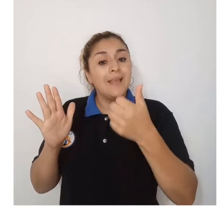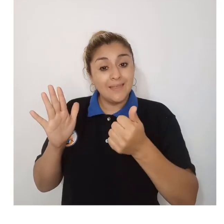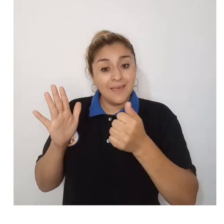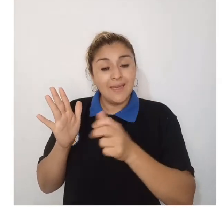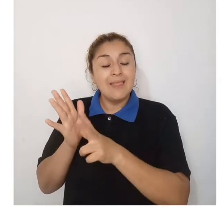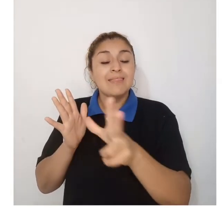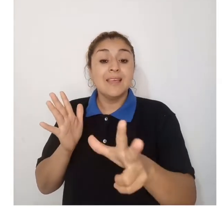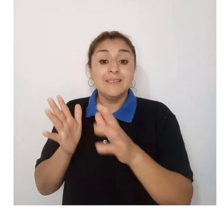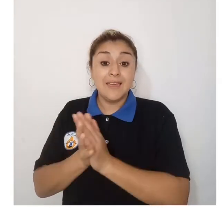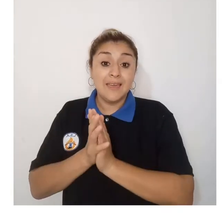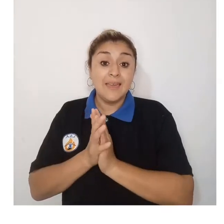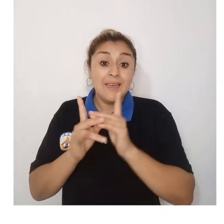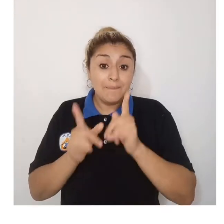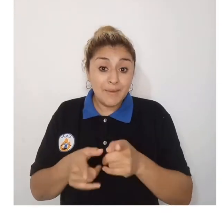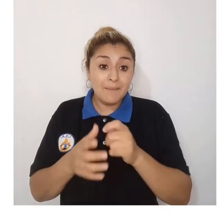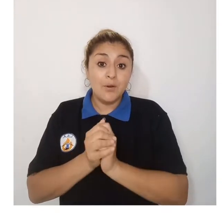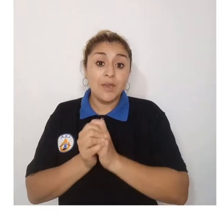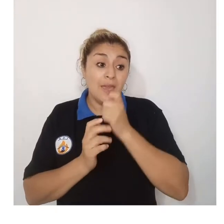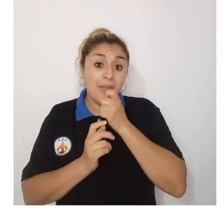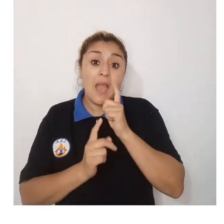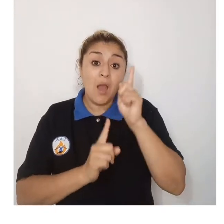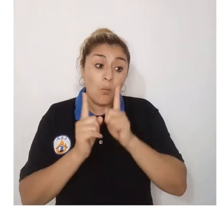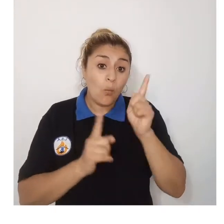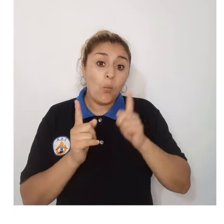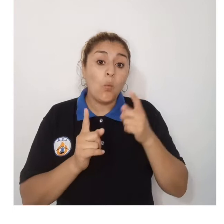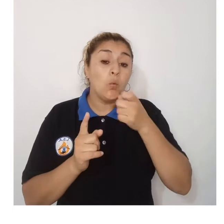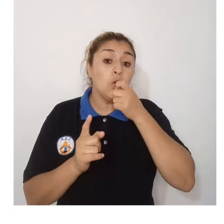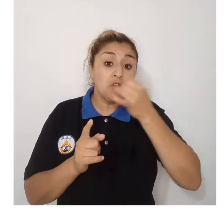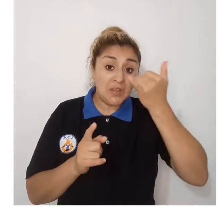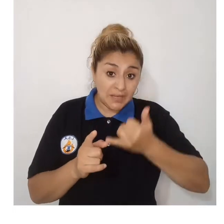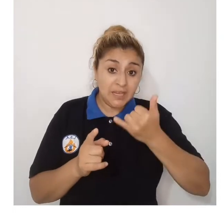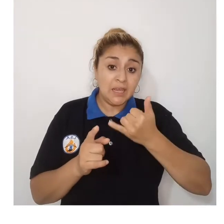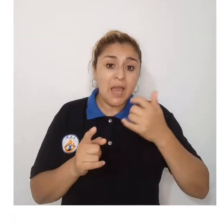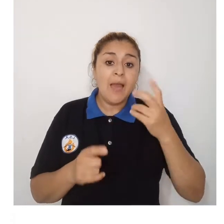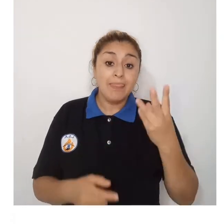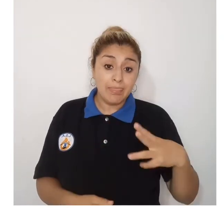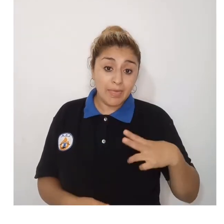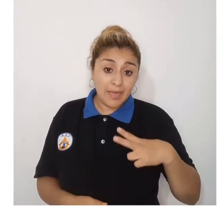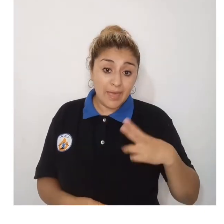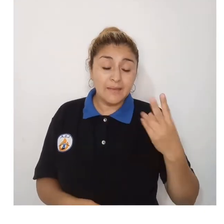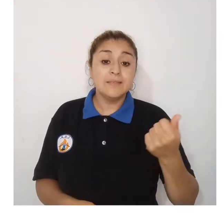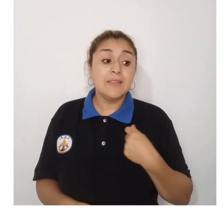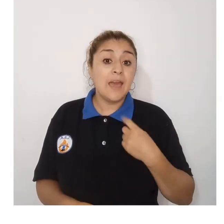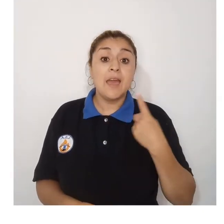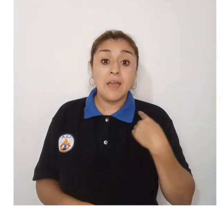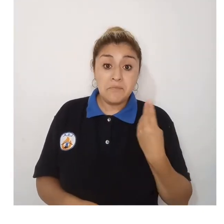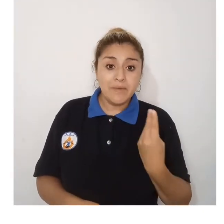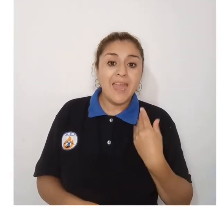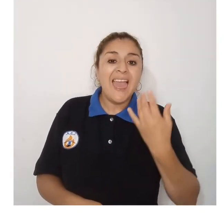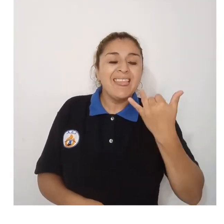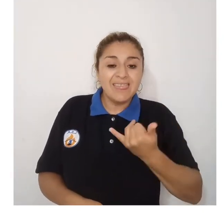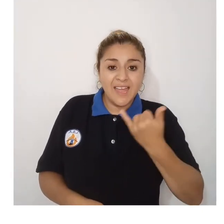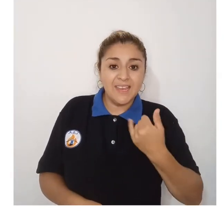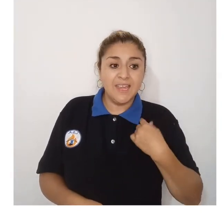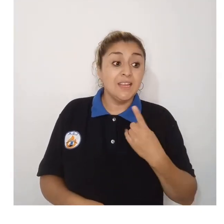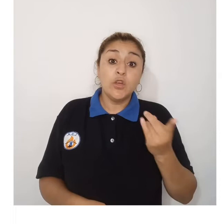propiedades y sus bienes y lo repartían en a todos según la necesidad de cada uno